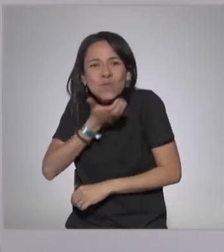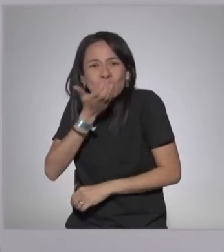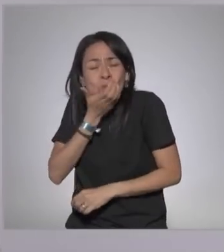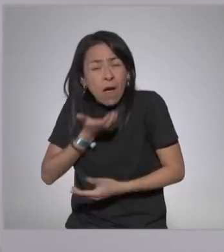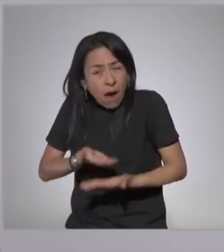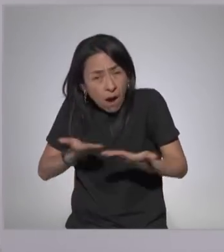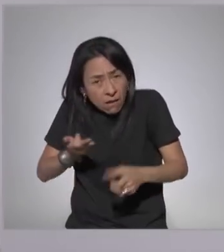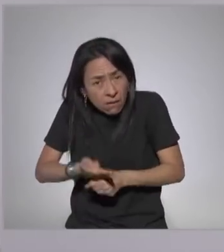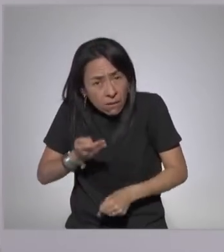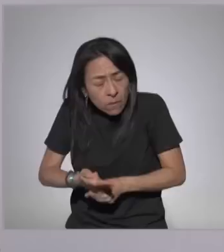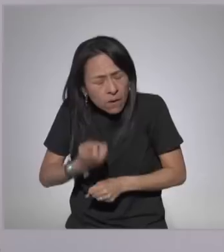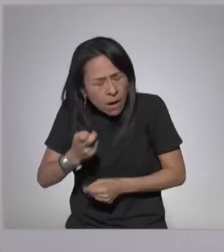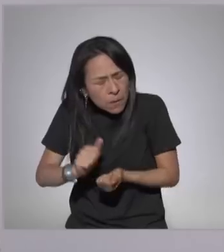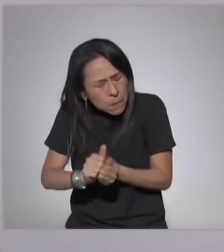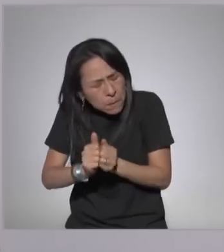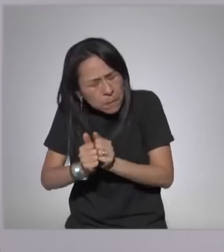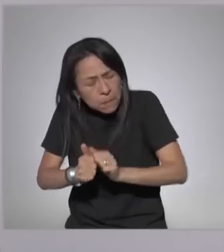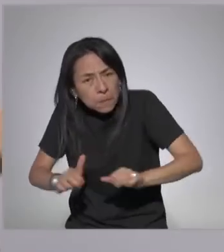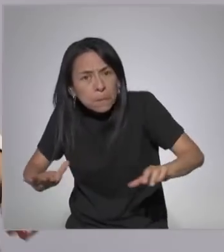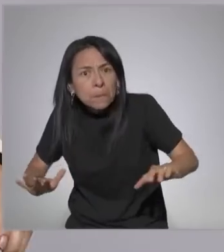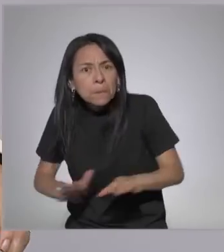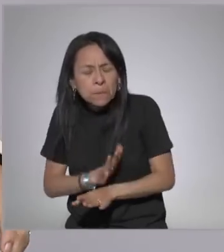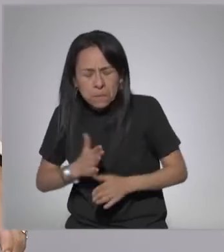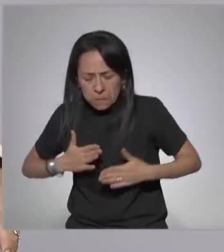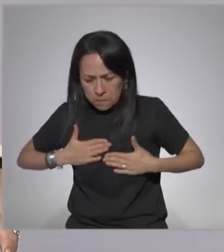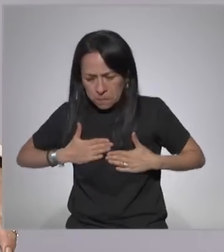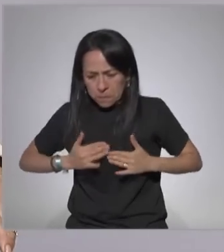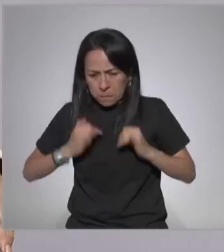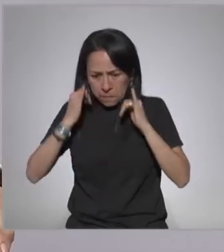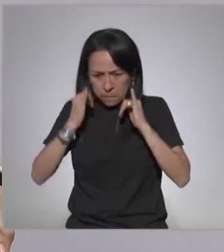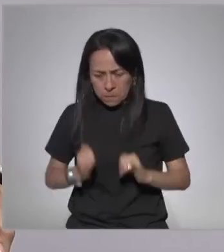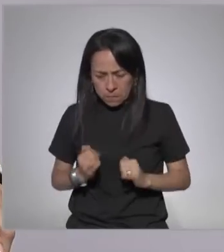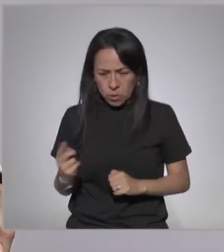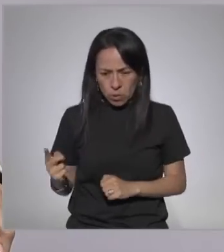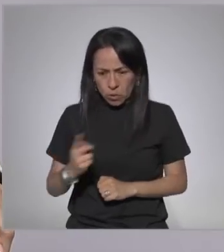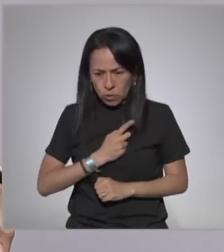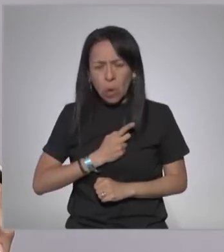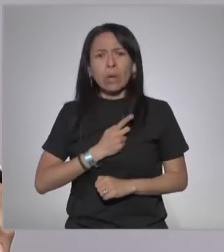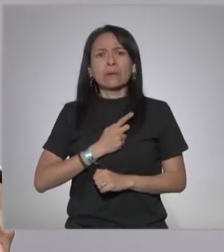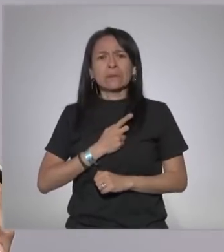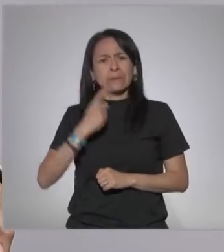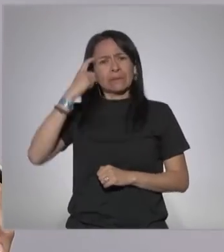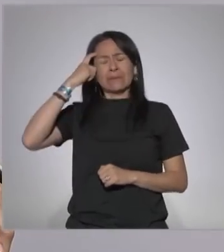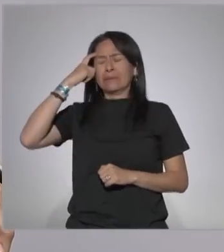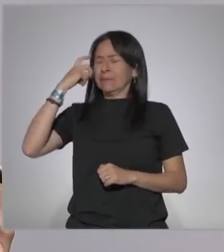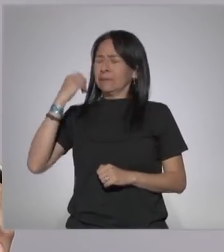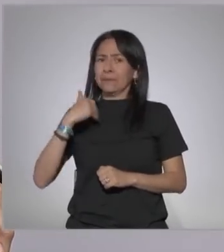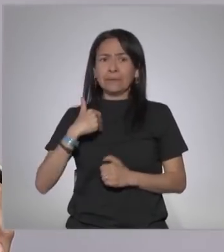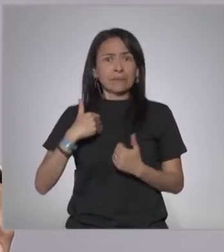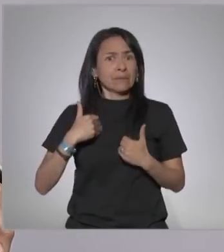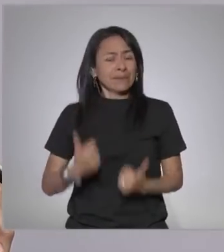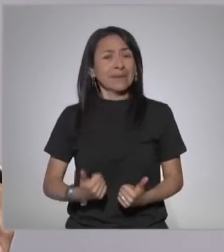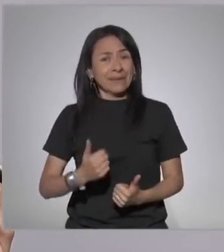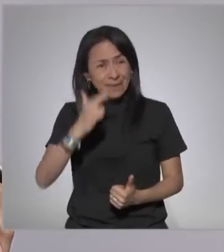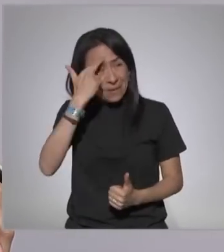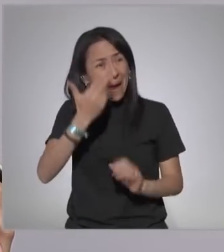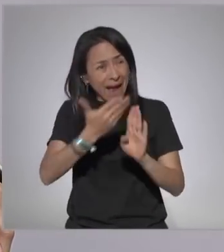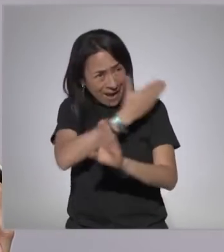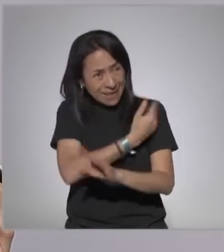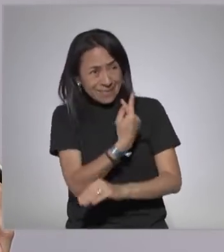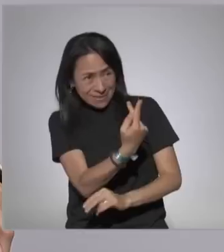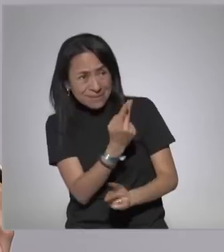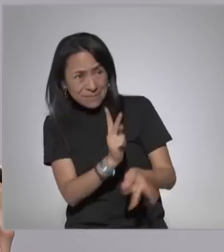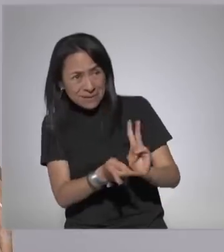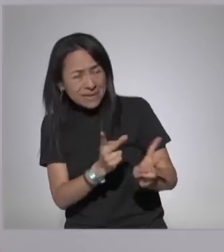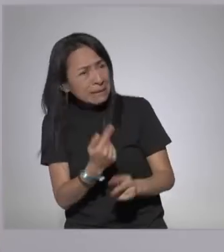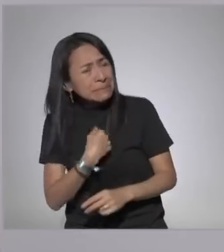ese proceso de la individualidad de la que hablamos hace mucho tiempo, decía él, ¿no? Nosotros hablábamos